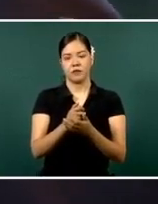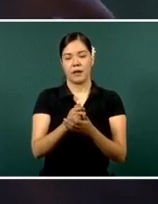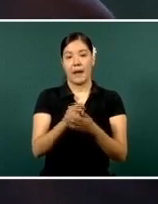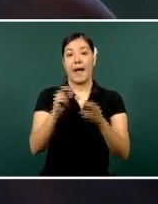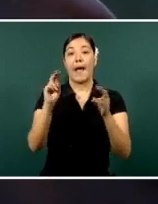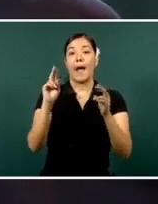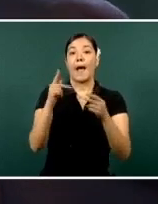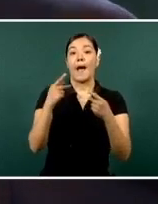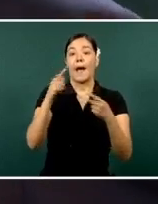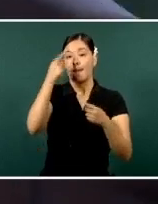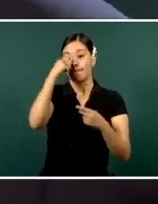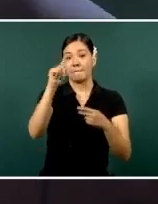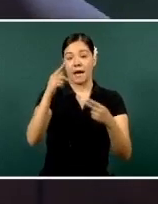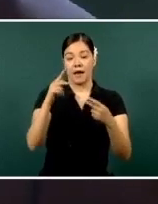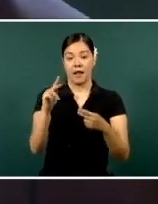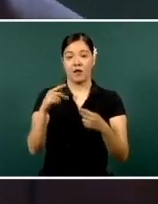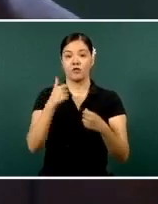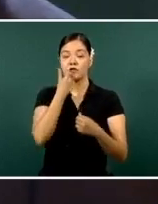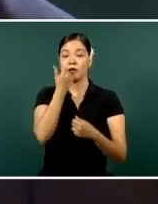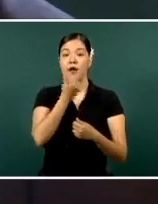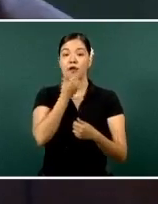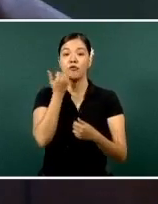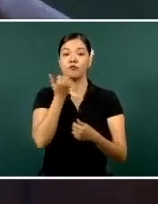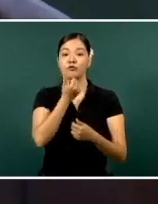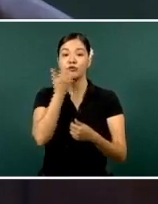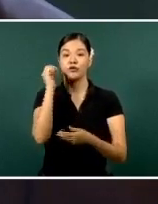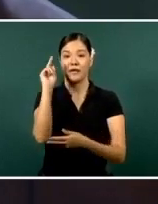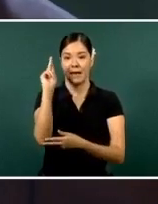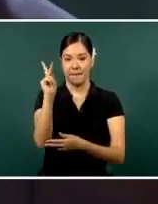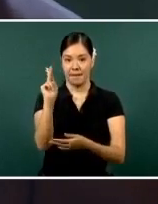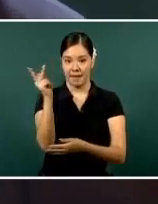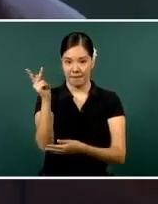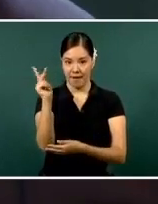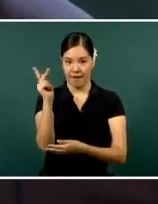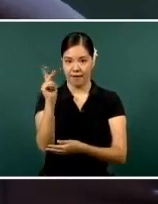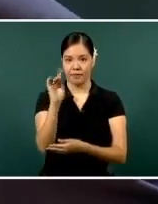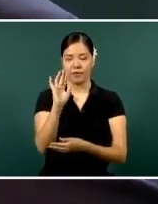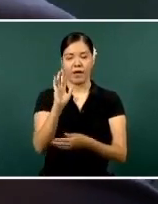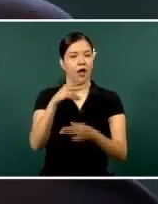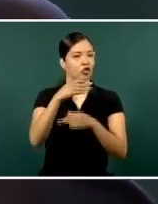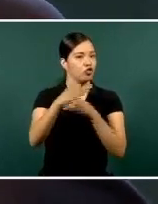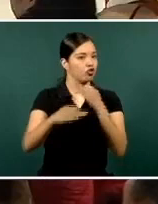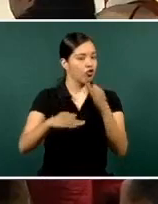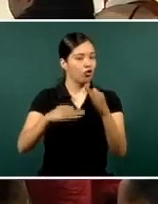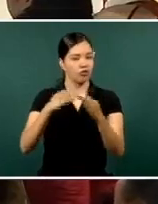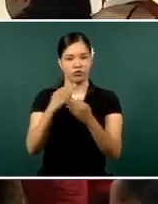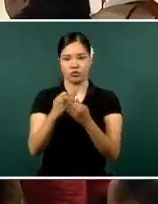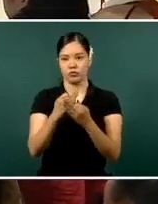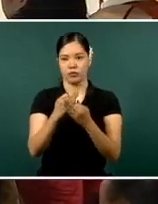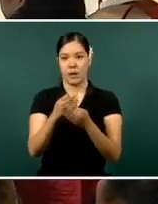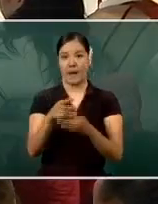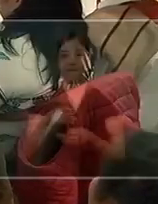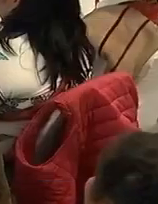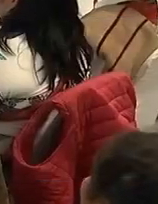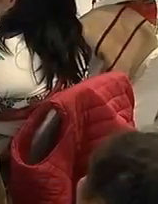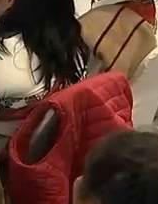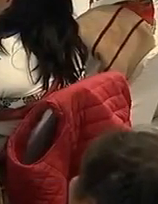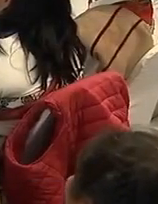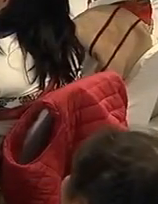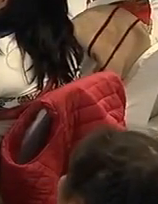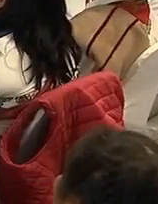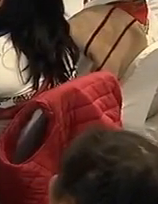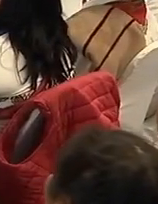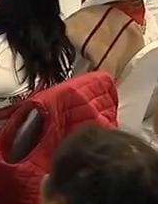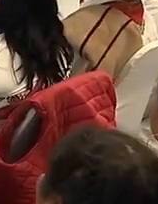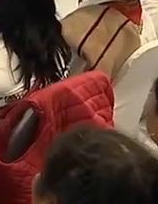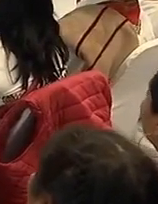caso de la beca para universitarios, es para los estudiantes pobres,